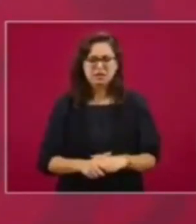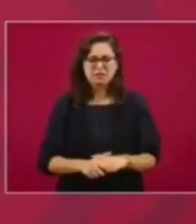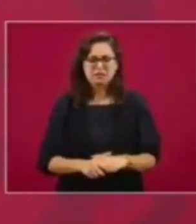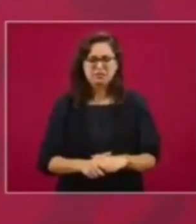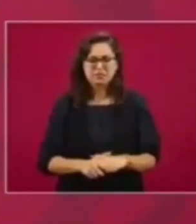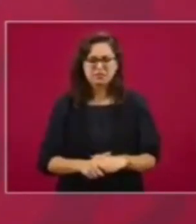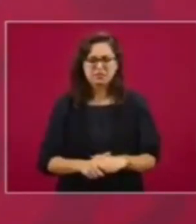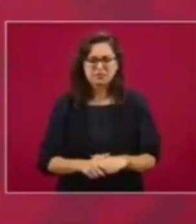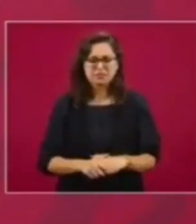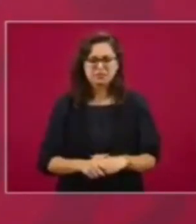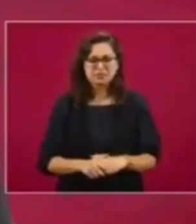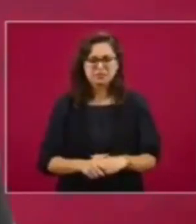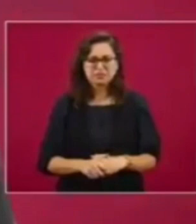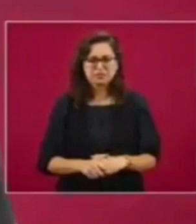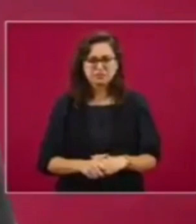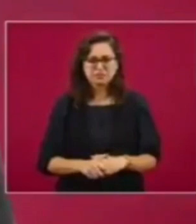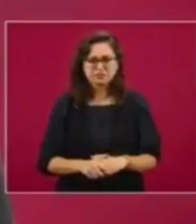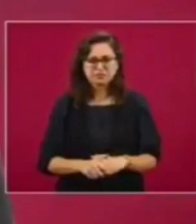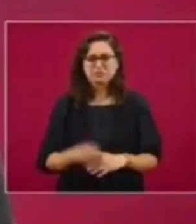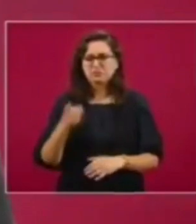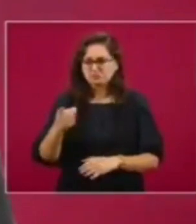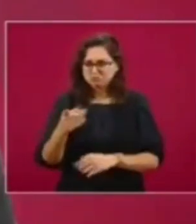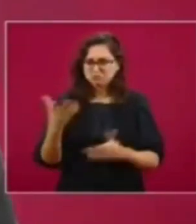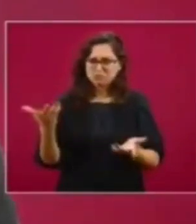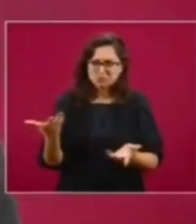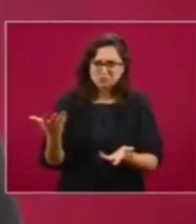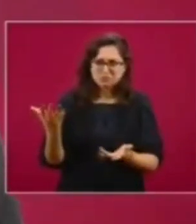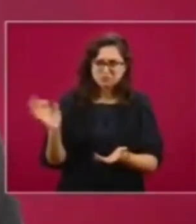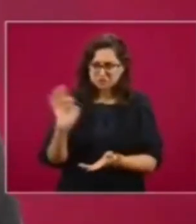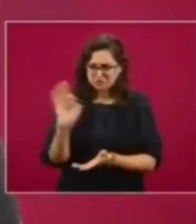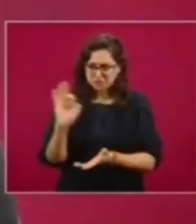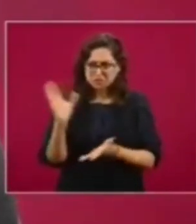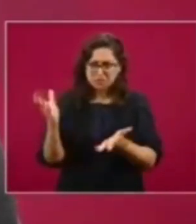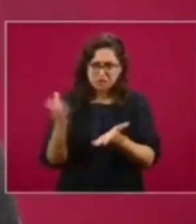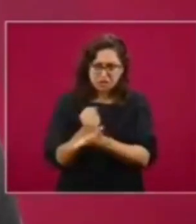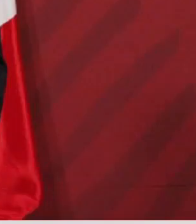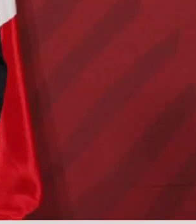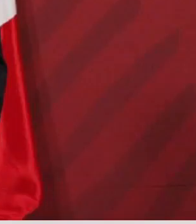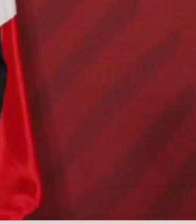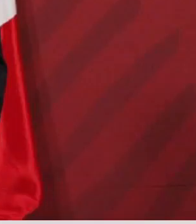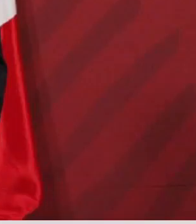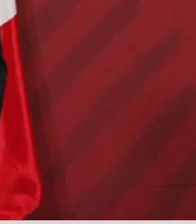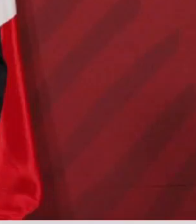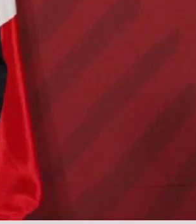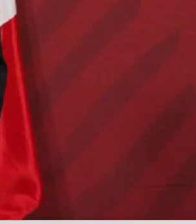posible presidente electo, o ahora candidato Biden.